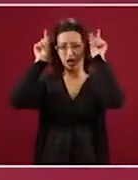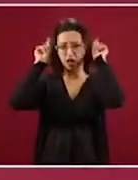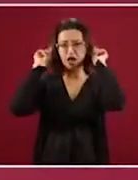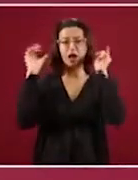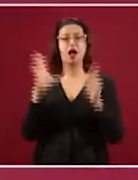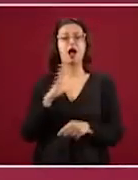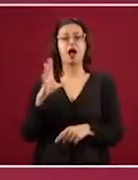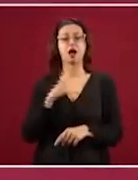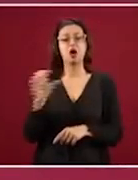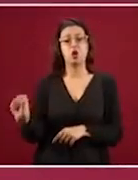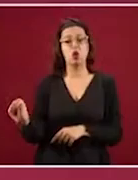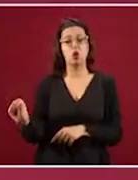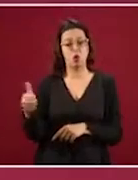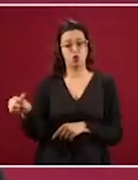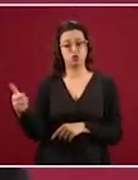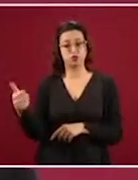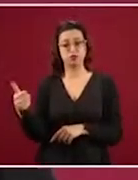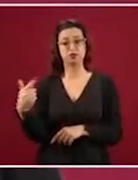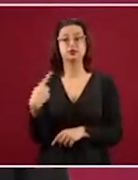Pero